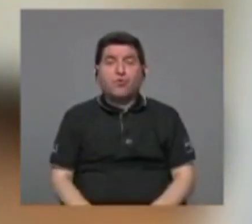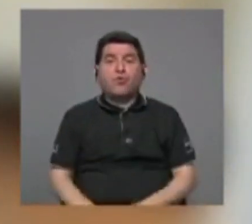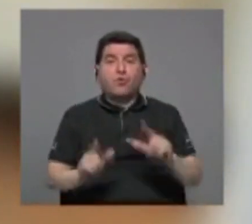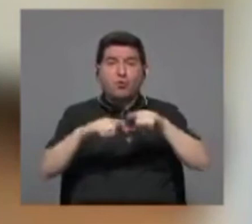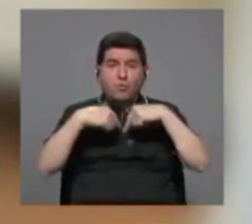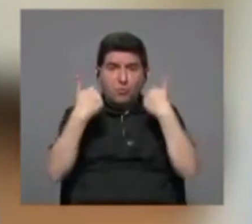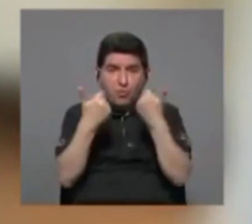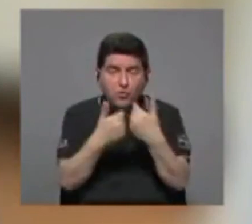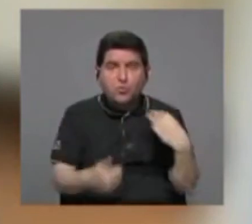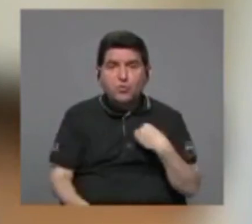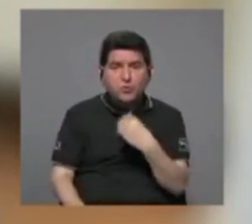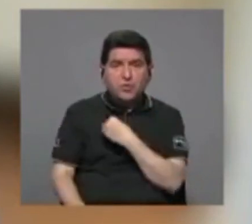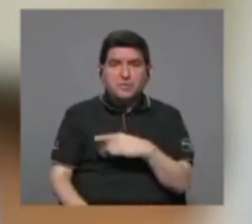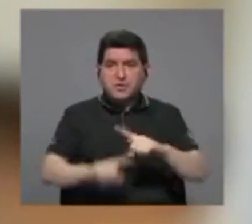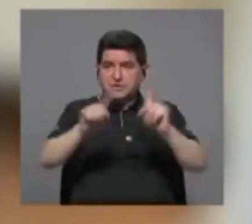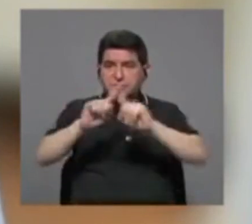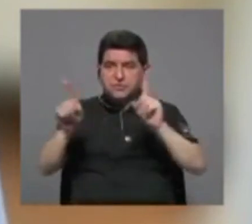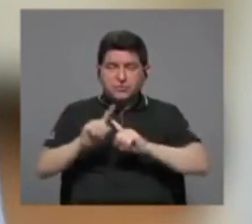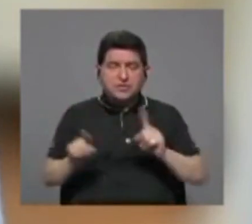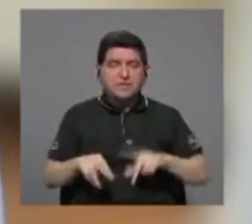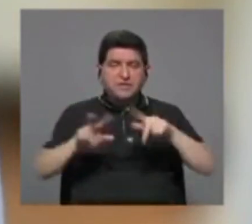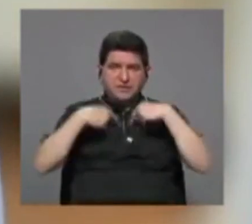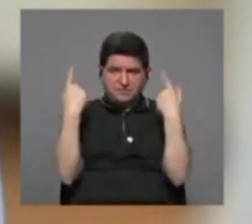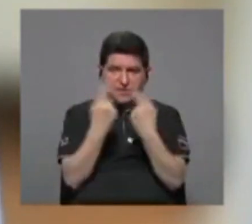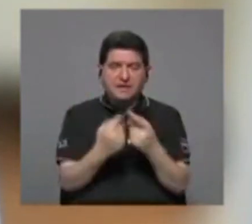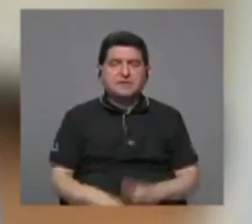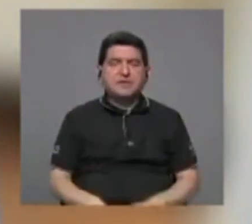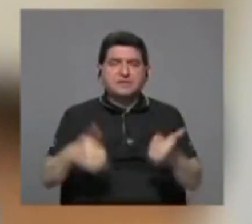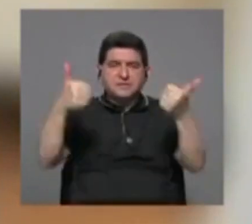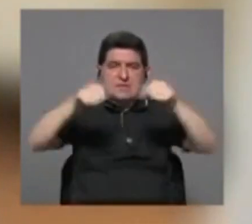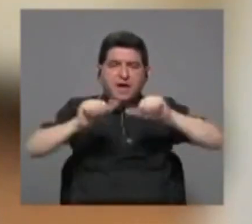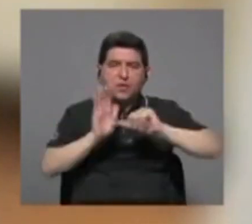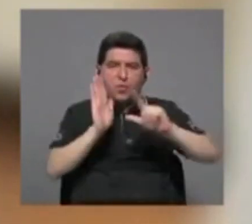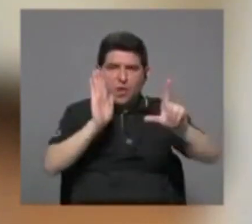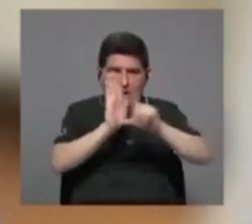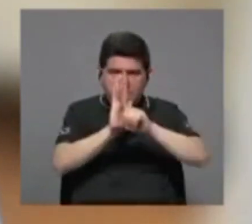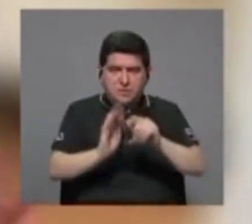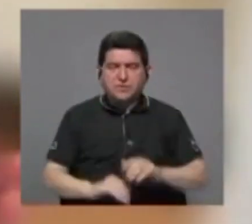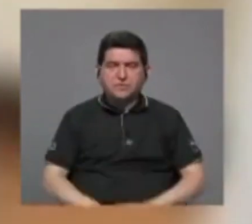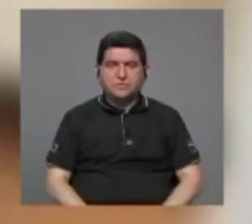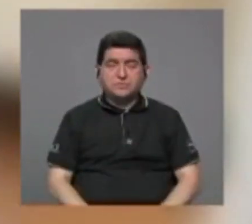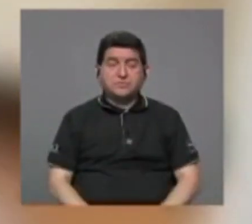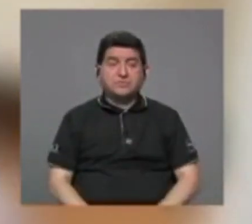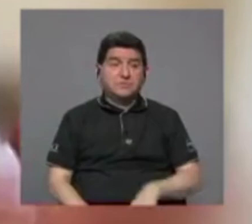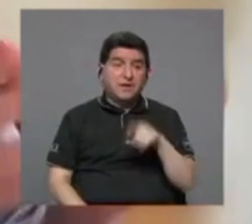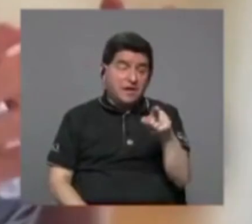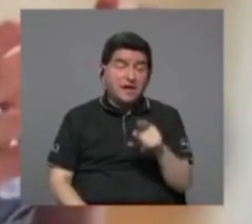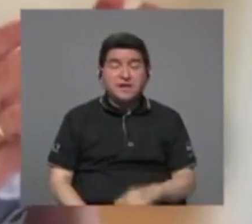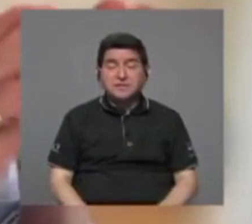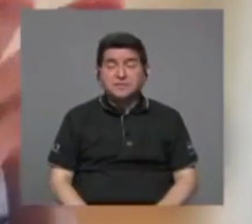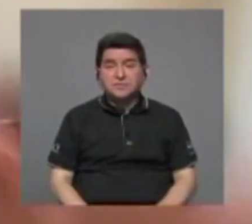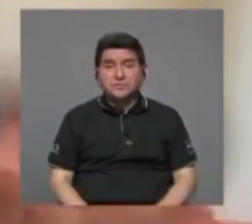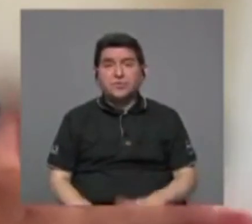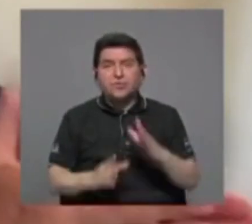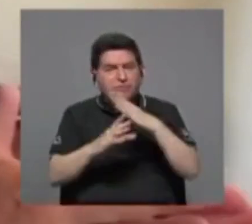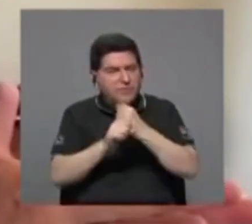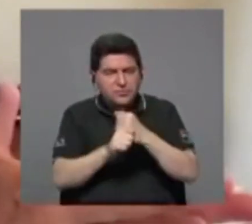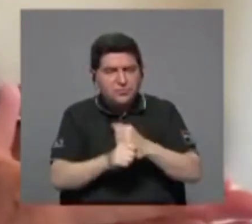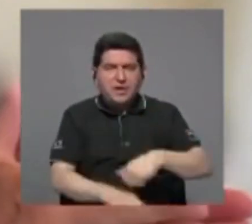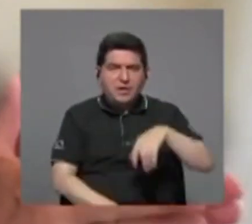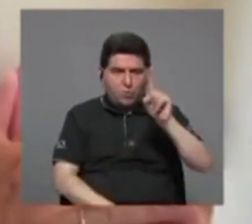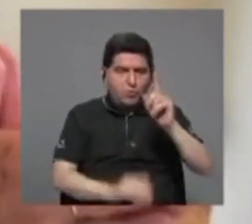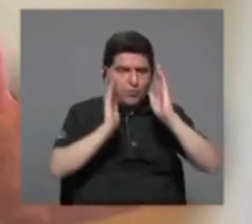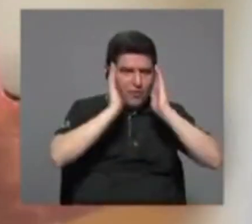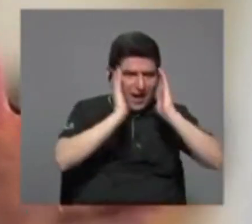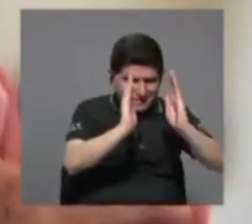¿verdad? Acuerdos funcionales legislativo ejecutivo. Entonces, resumen, uno, ponga la